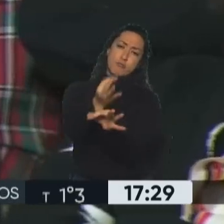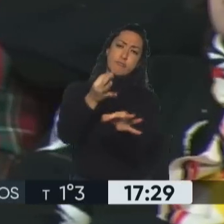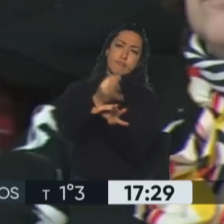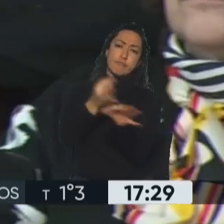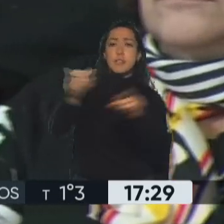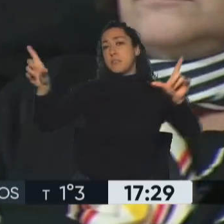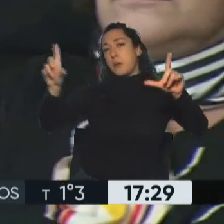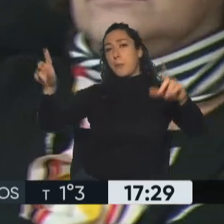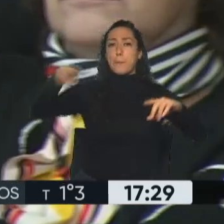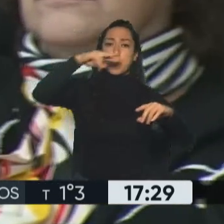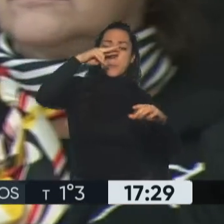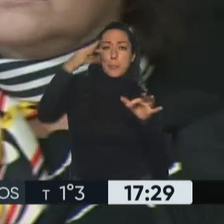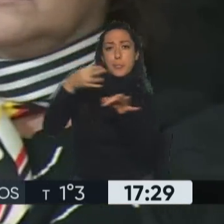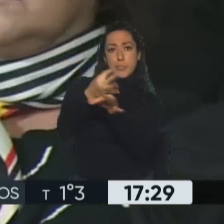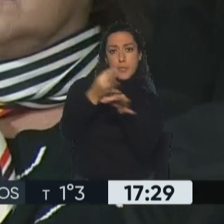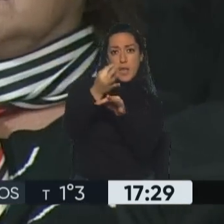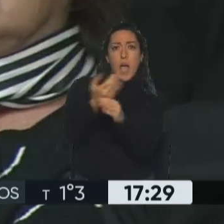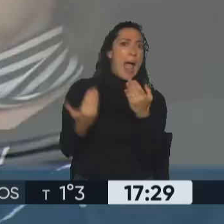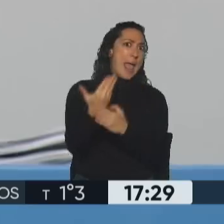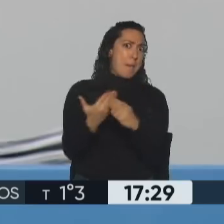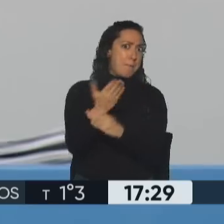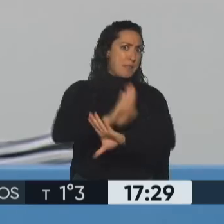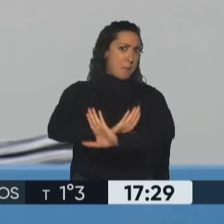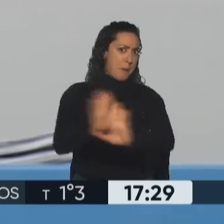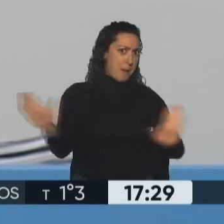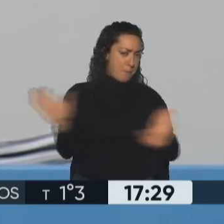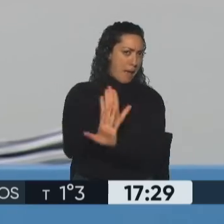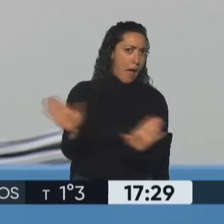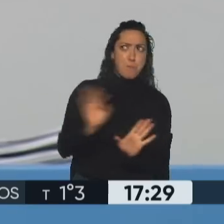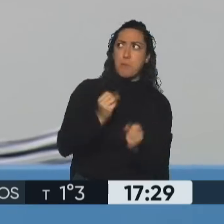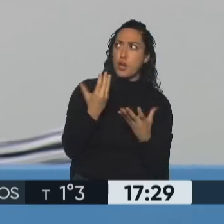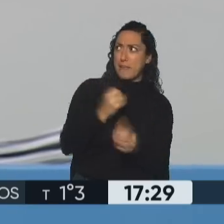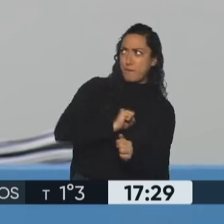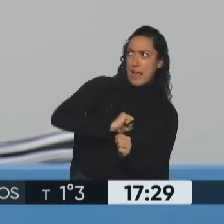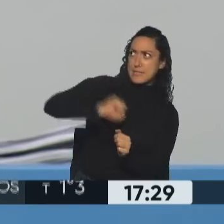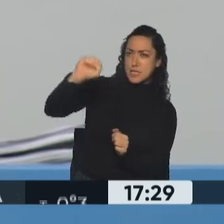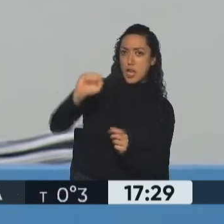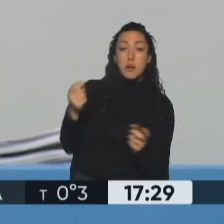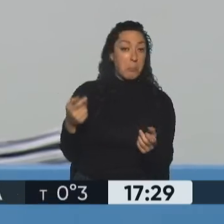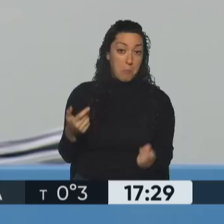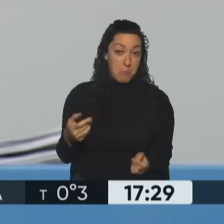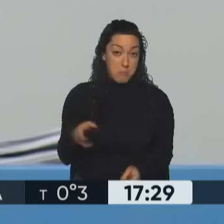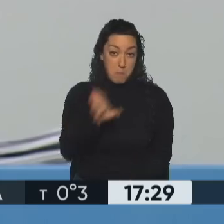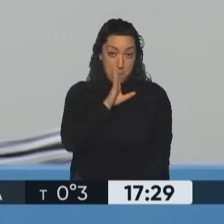la televisión, que no emitan, porque va a venir una inflación? No, nadie dijo nada, claro.